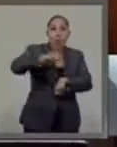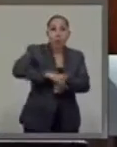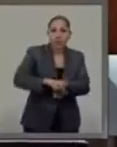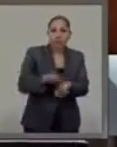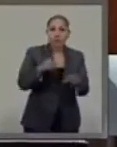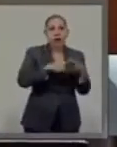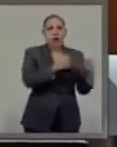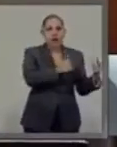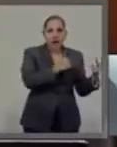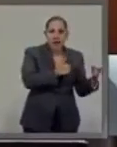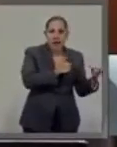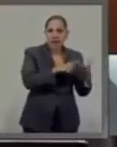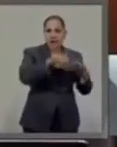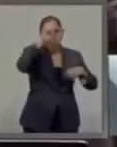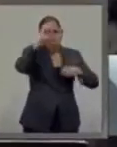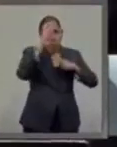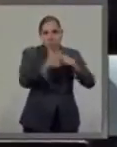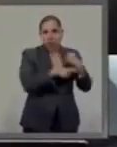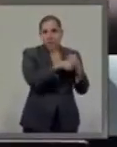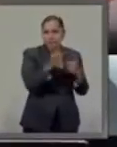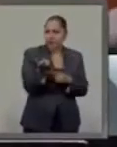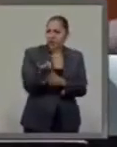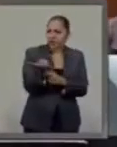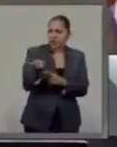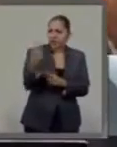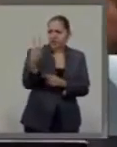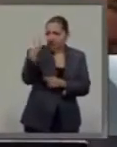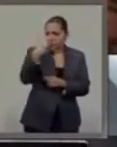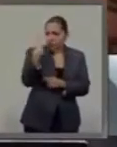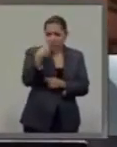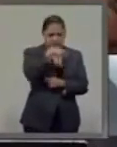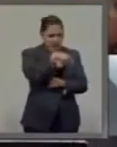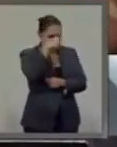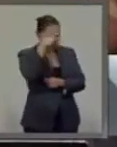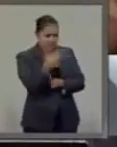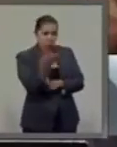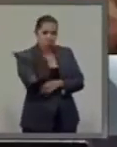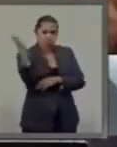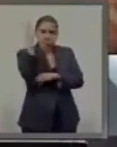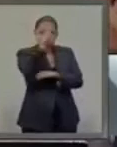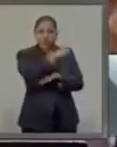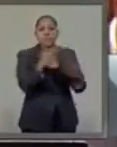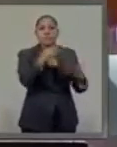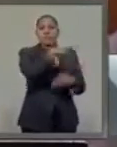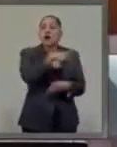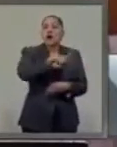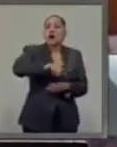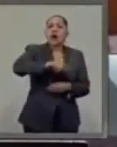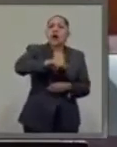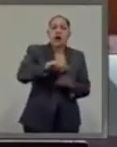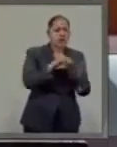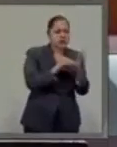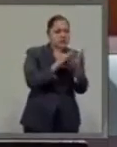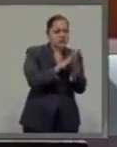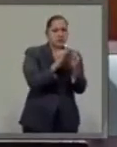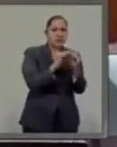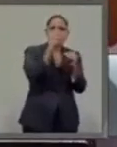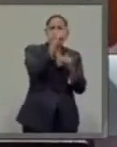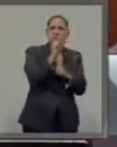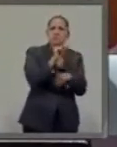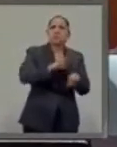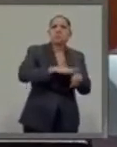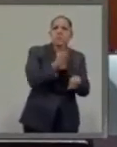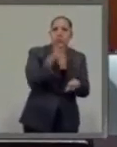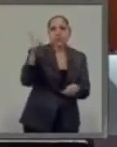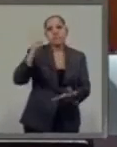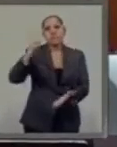La segunda razón para retrasar el aumento del salario mínimo era porque todas las multas, infracciones o